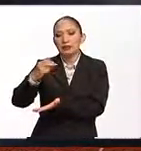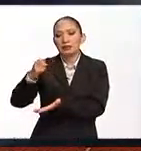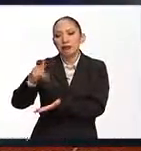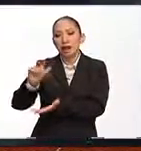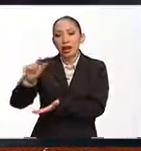ámbito tan complejo, pues desafortunadamente explican un poco el marasmo, el conflicto, la confusión y el caos que